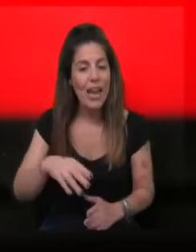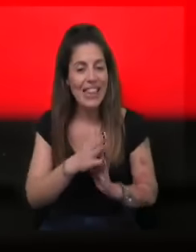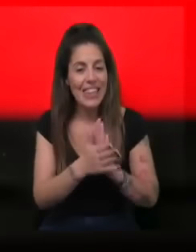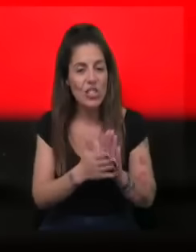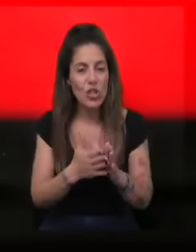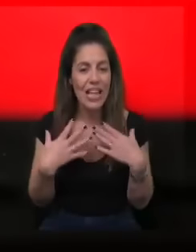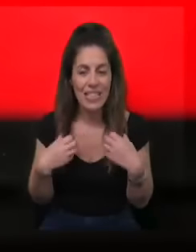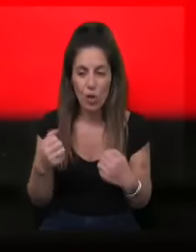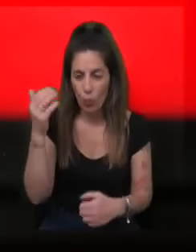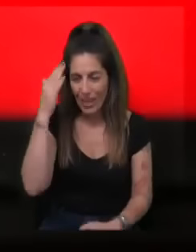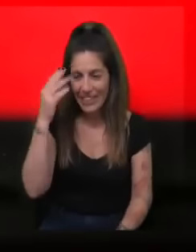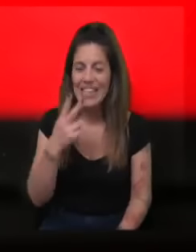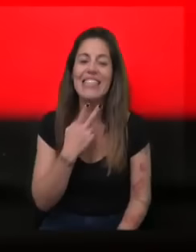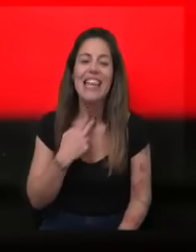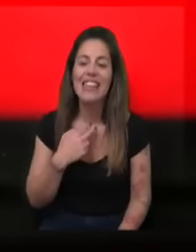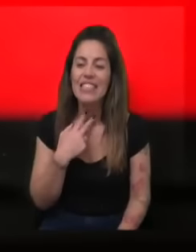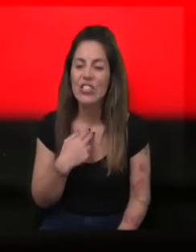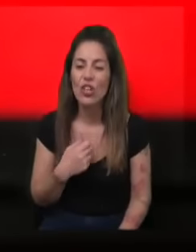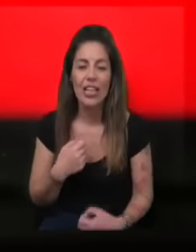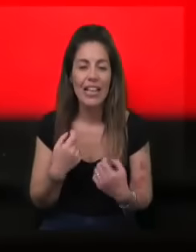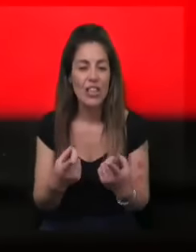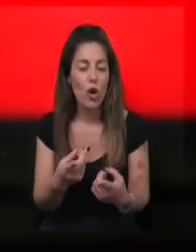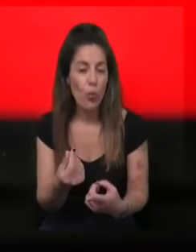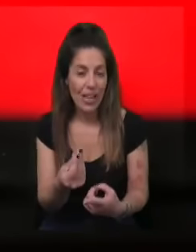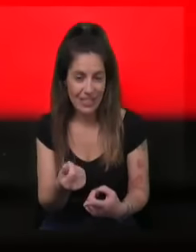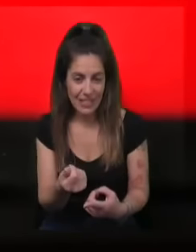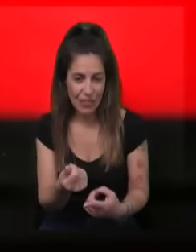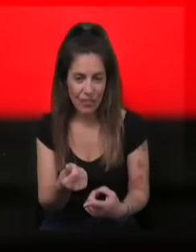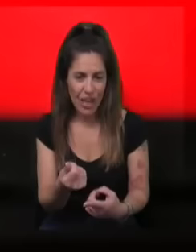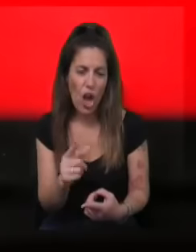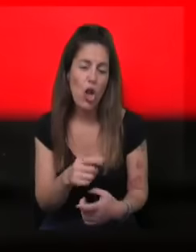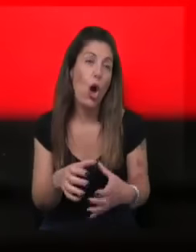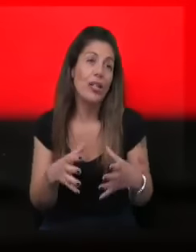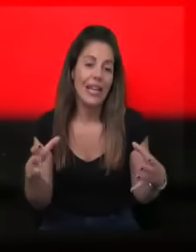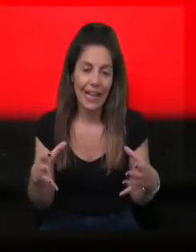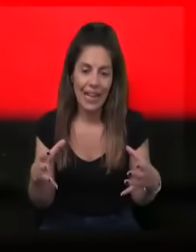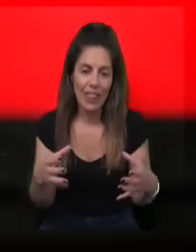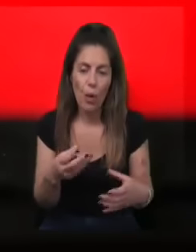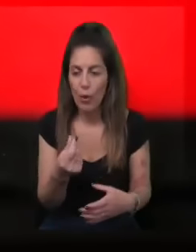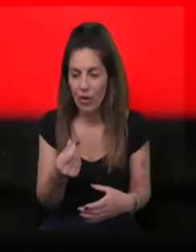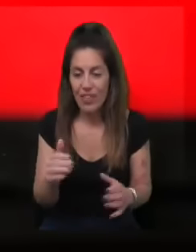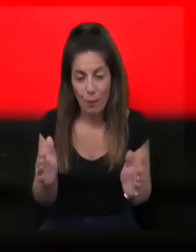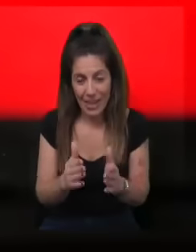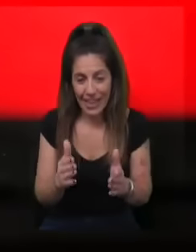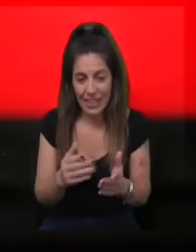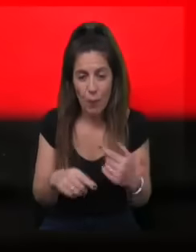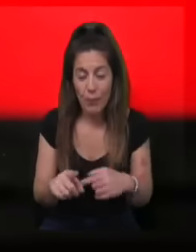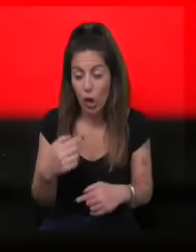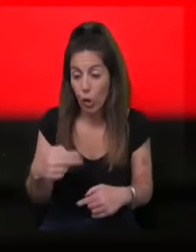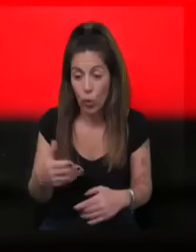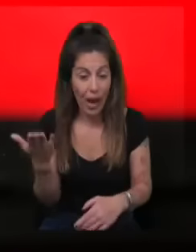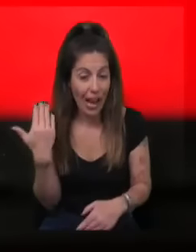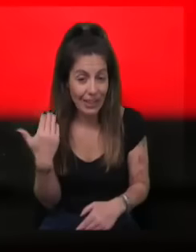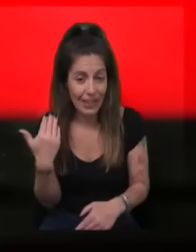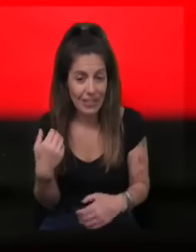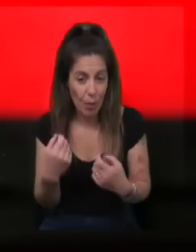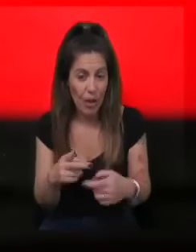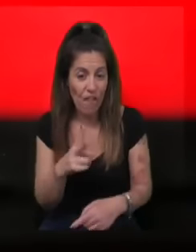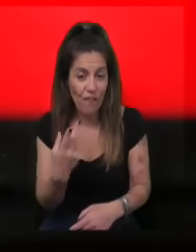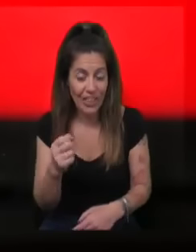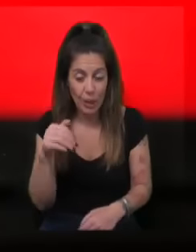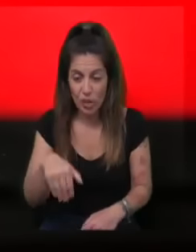Salud Mental y adicciones que implicó una cifra no exagerada una cifra pequeña pero inédita nunca se había puesto 20